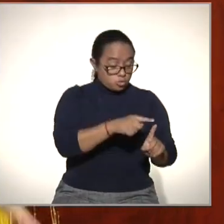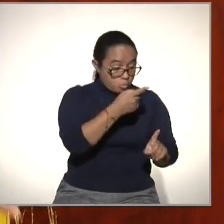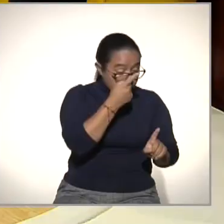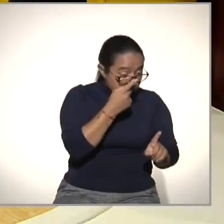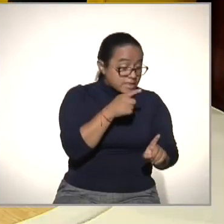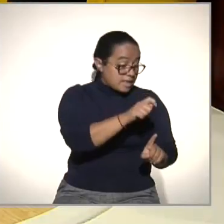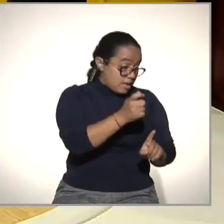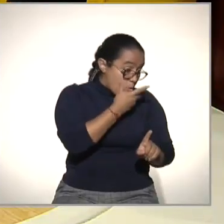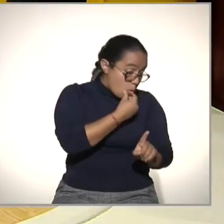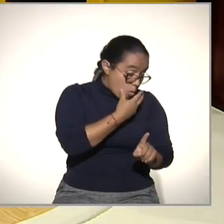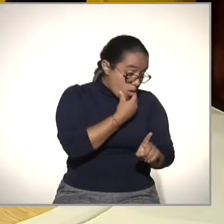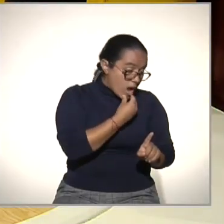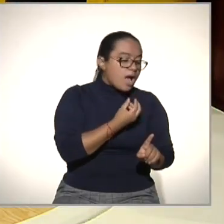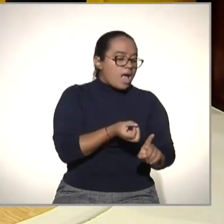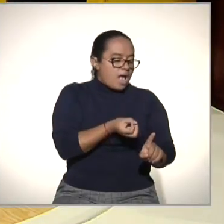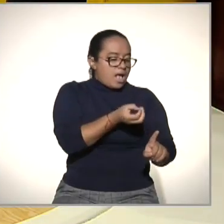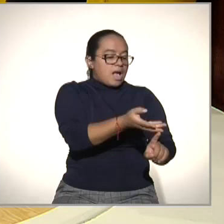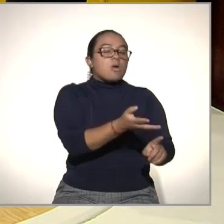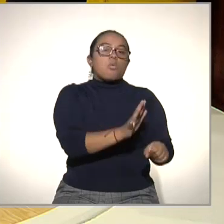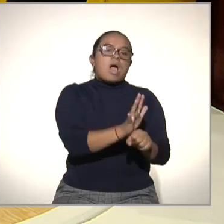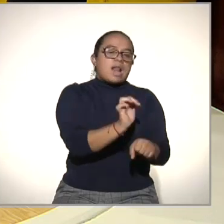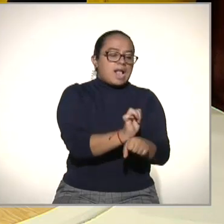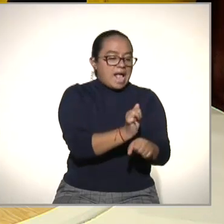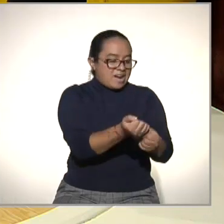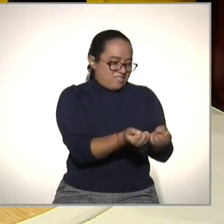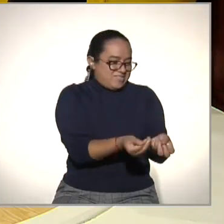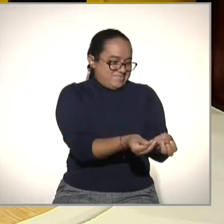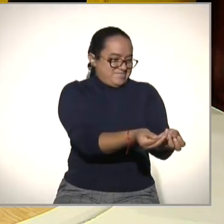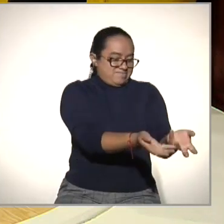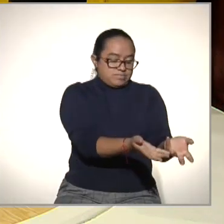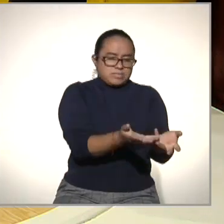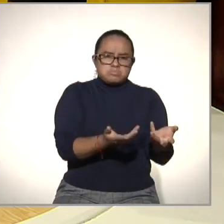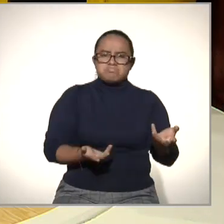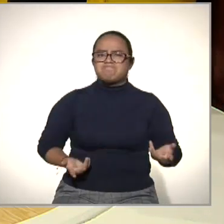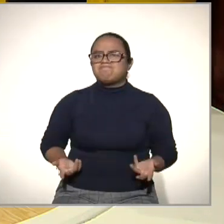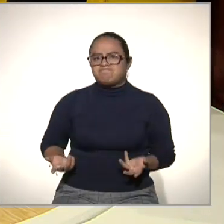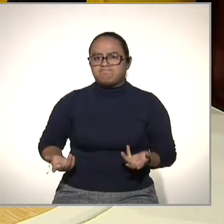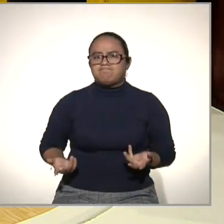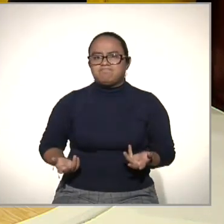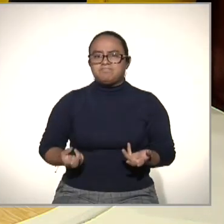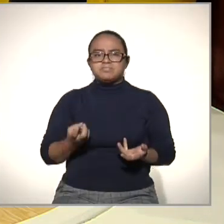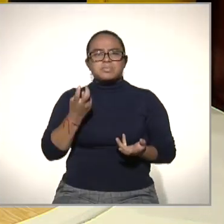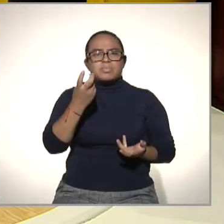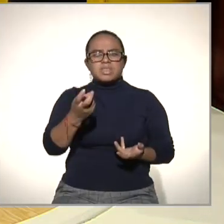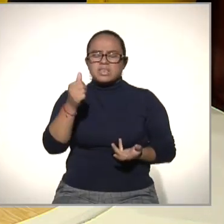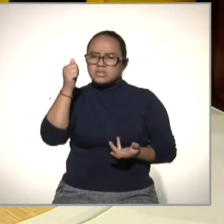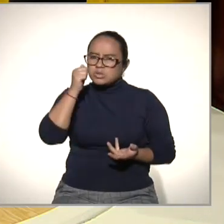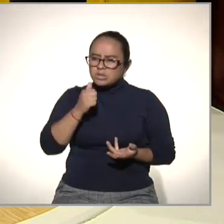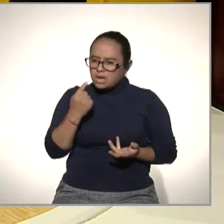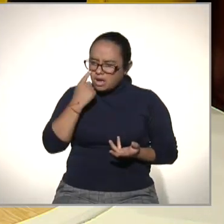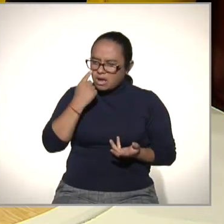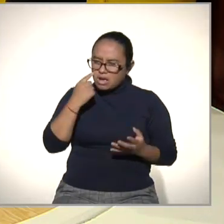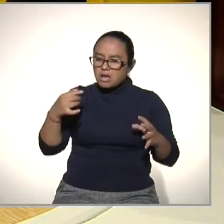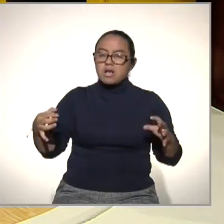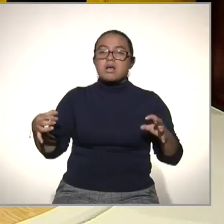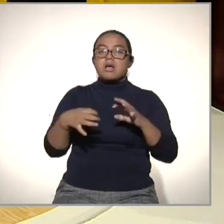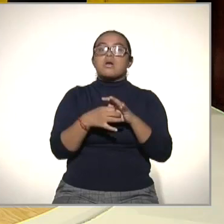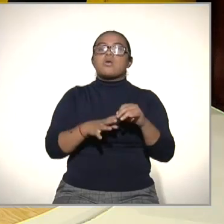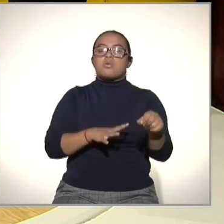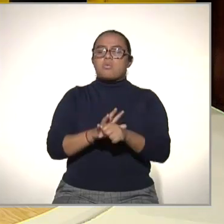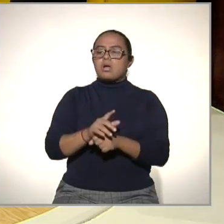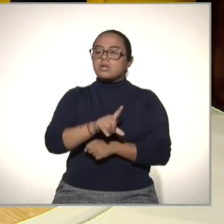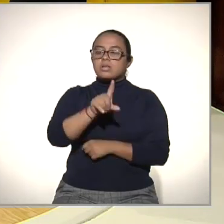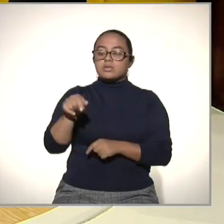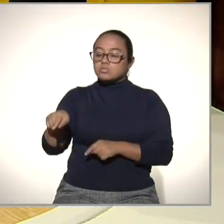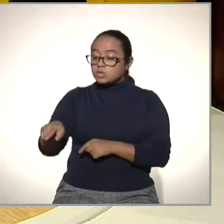pene, varón y le dan la lucha y el carrito. Y eso también está muy ligado a lo que después le va a gustar a